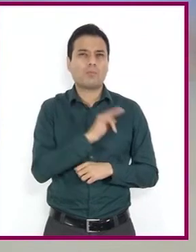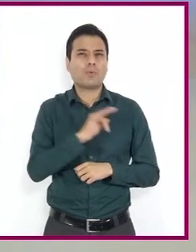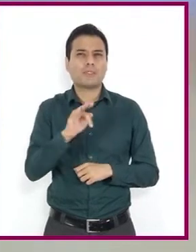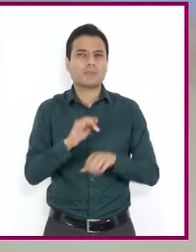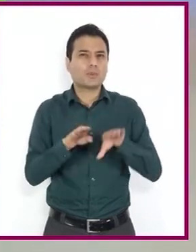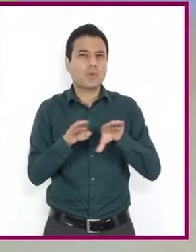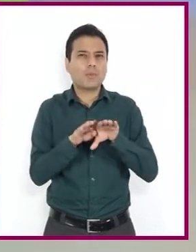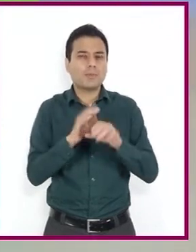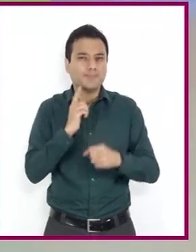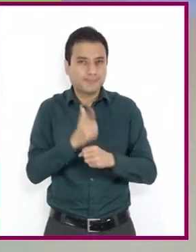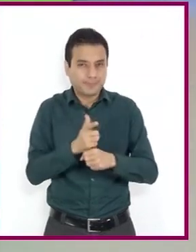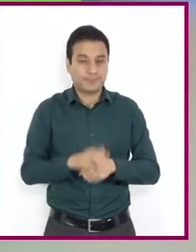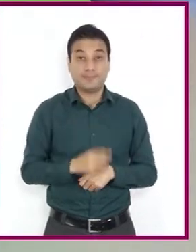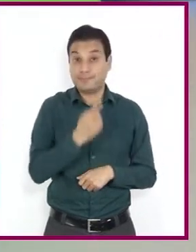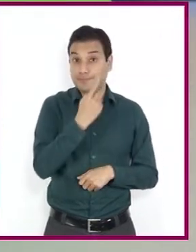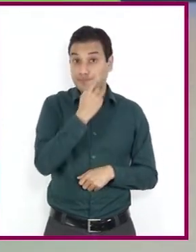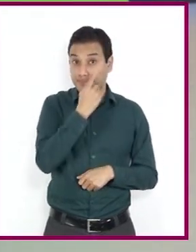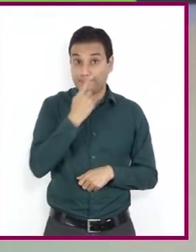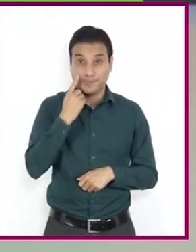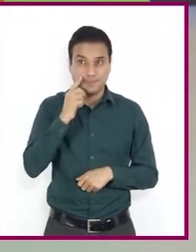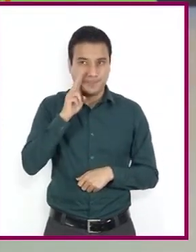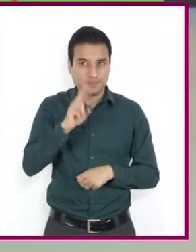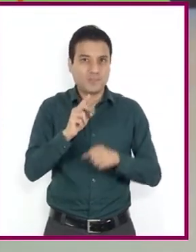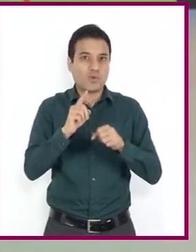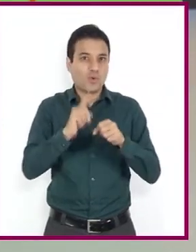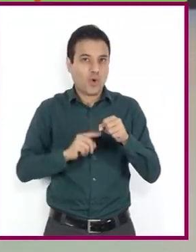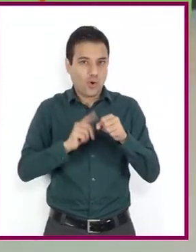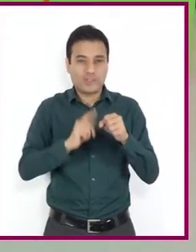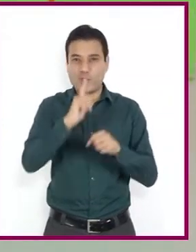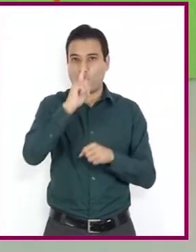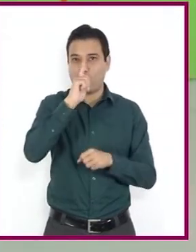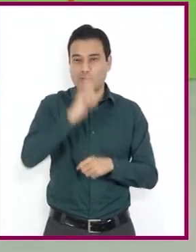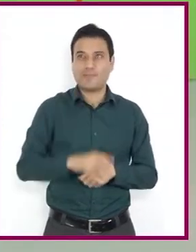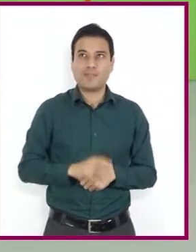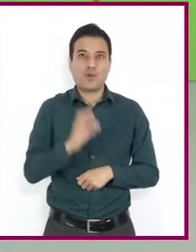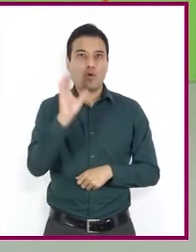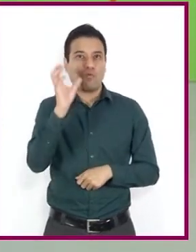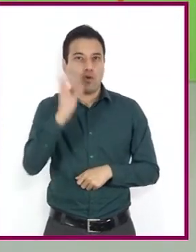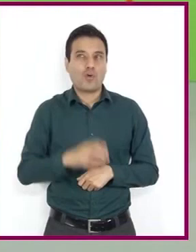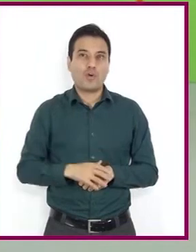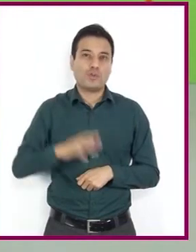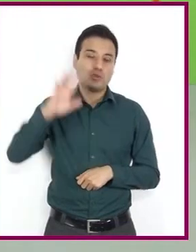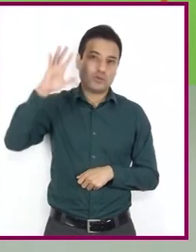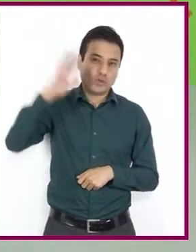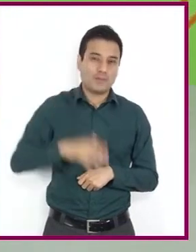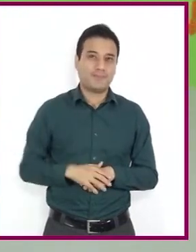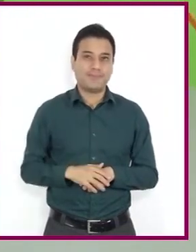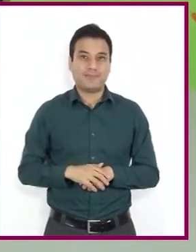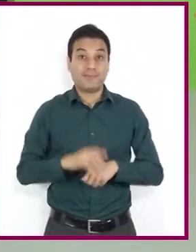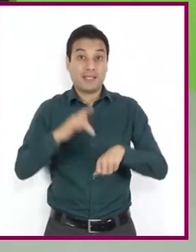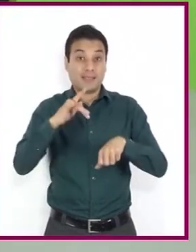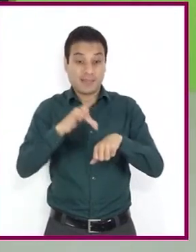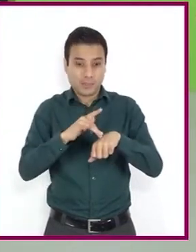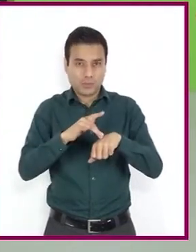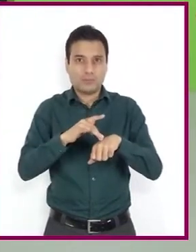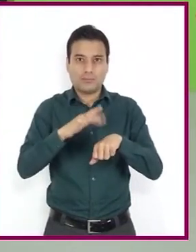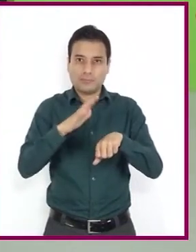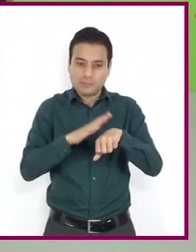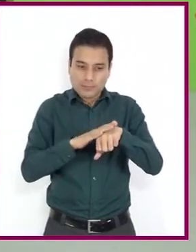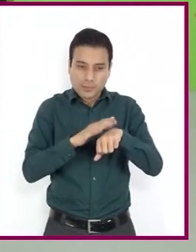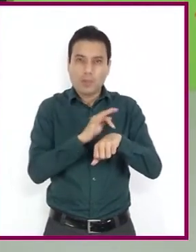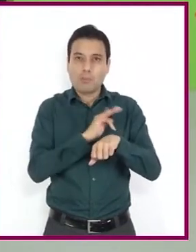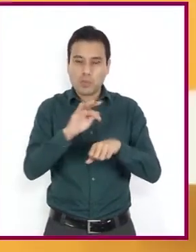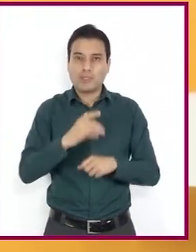vista apreciamos los colores y la luz que emite un foco o el sol. Con el tacto puedes sentir las vibraciones de